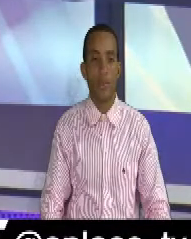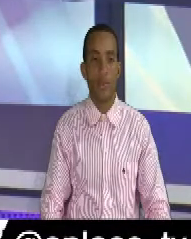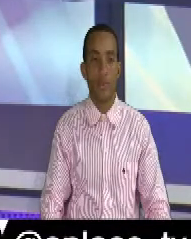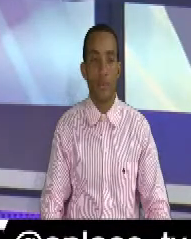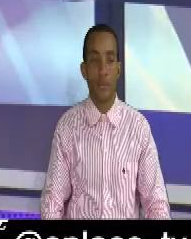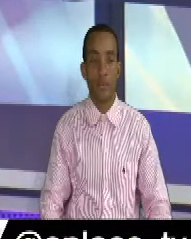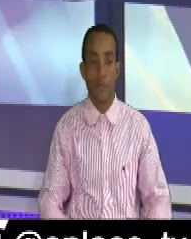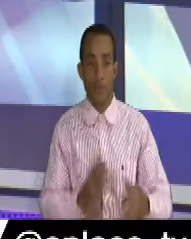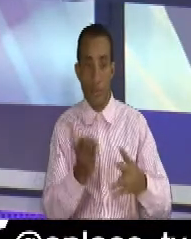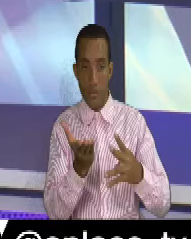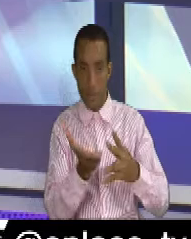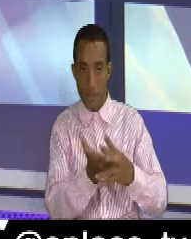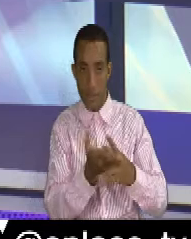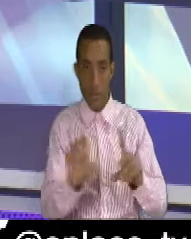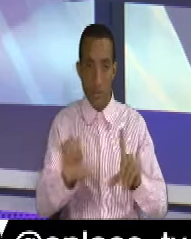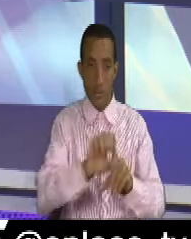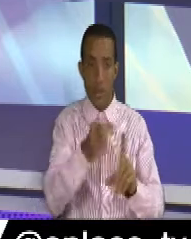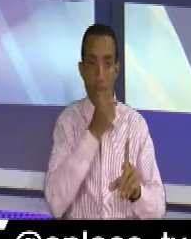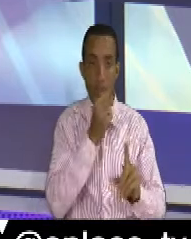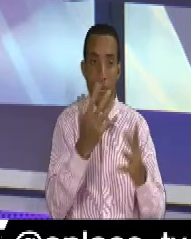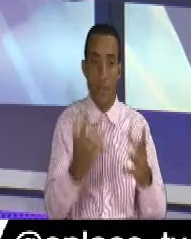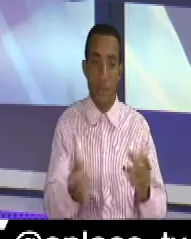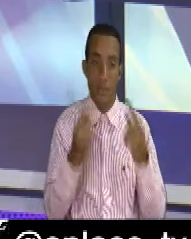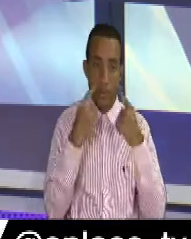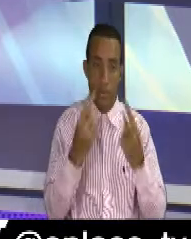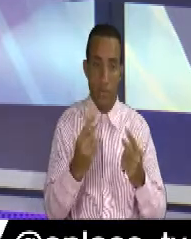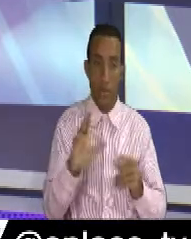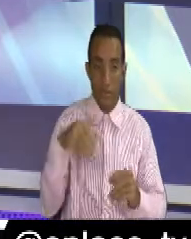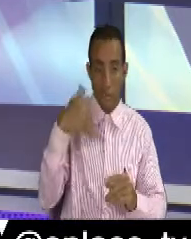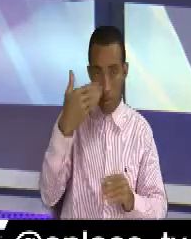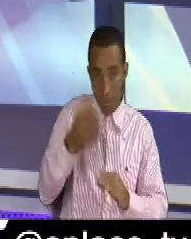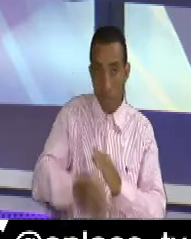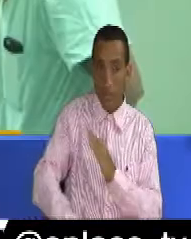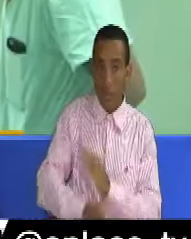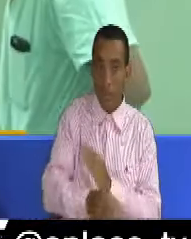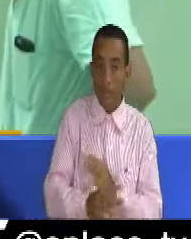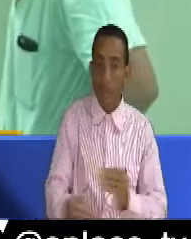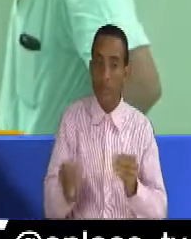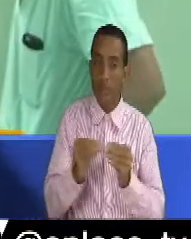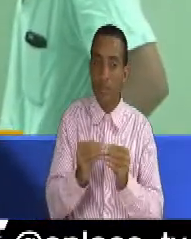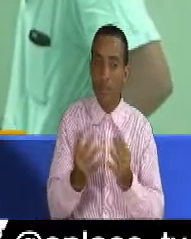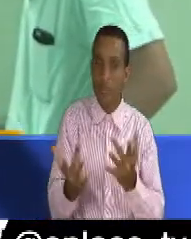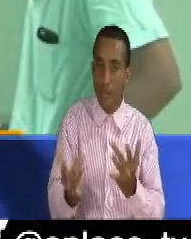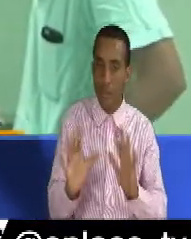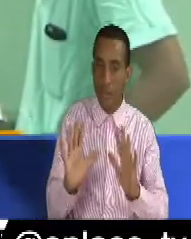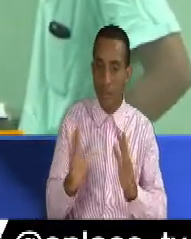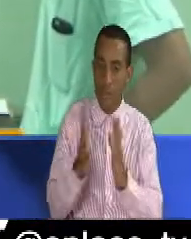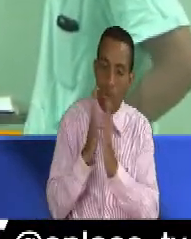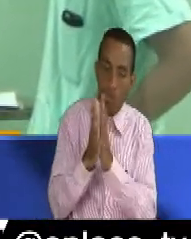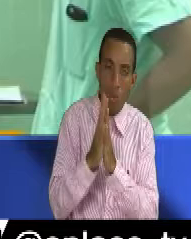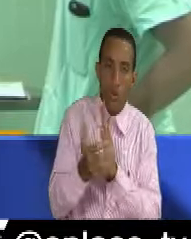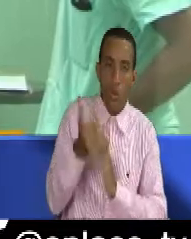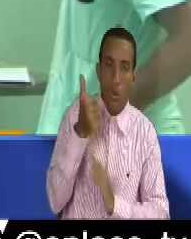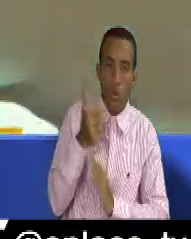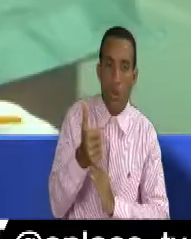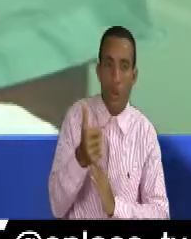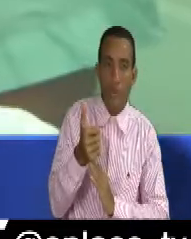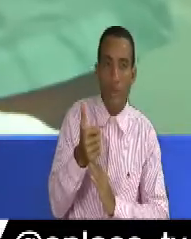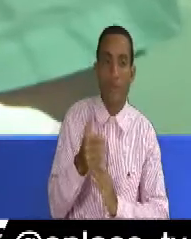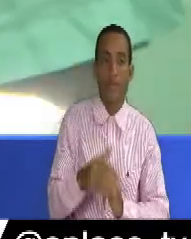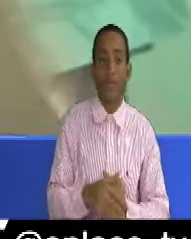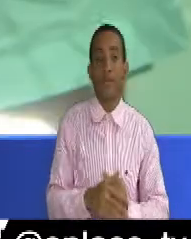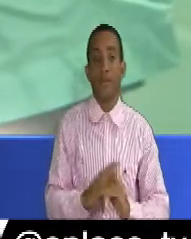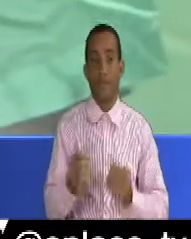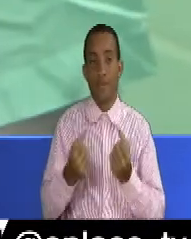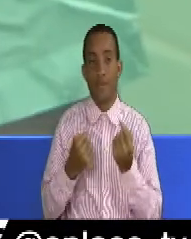Hacemos una pausa en el noticiero que usted quiere ver. Al volver en Enlace Noticias, espere detalles sobre Buenas Noticias, sección con el